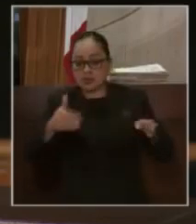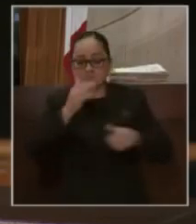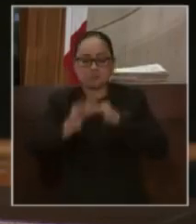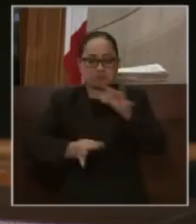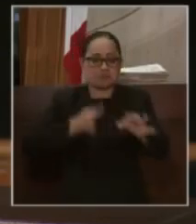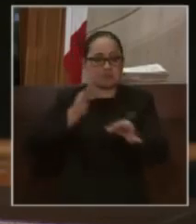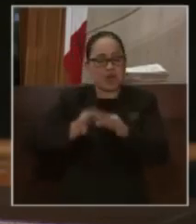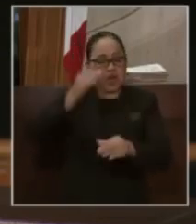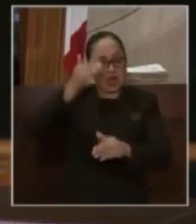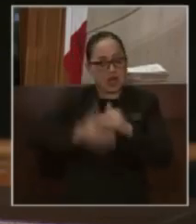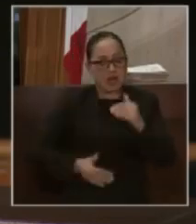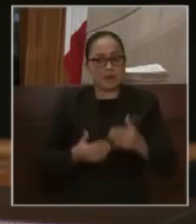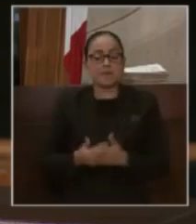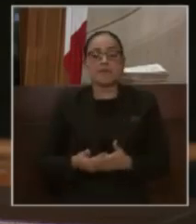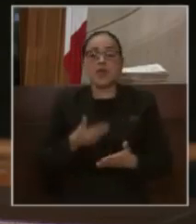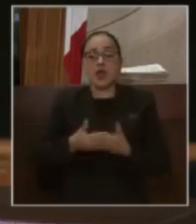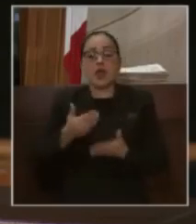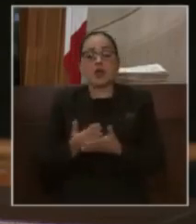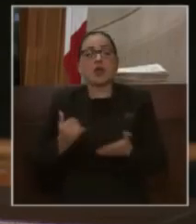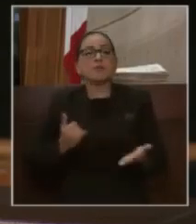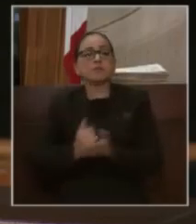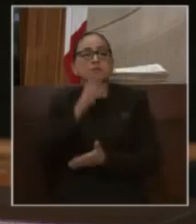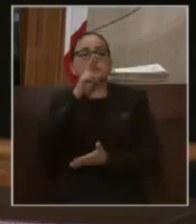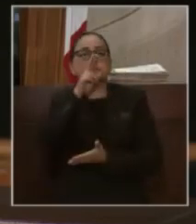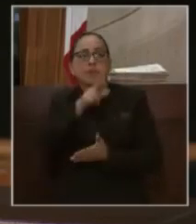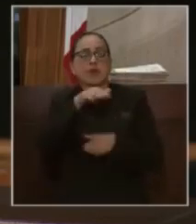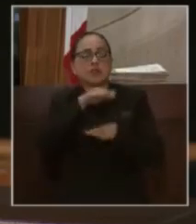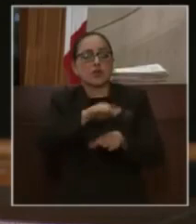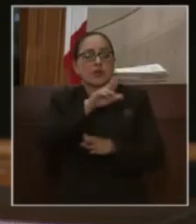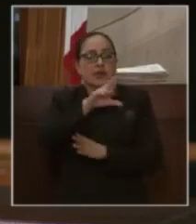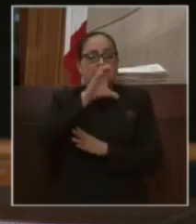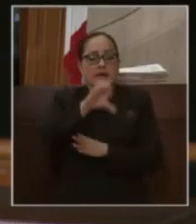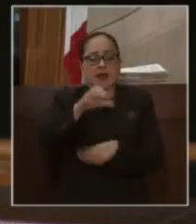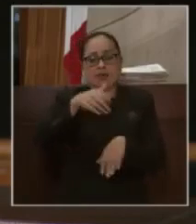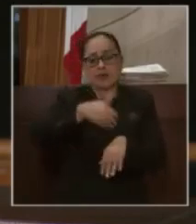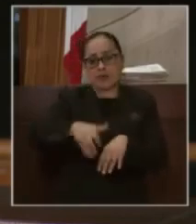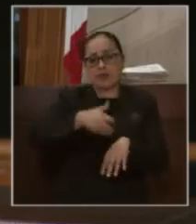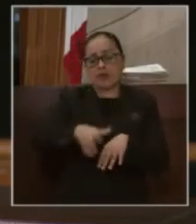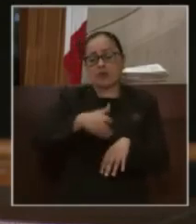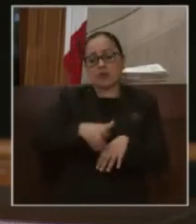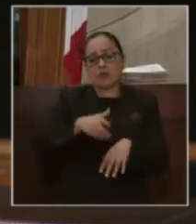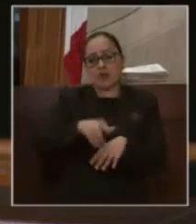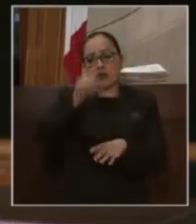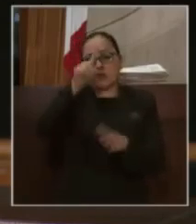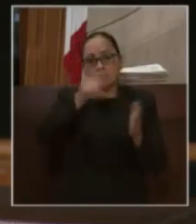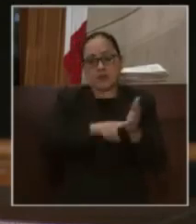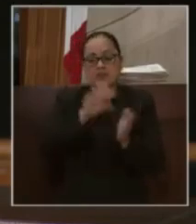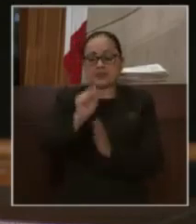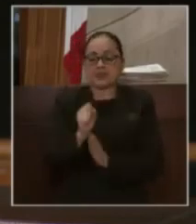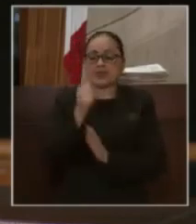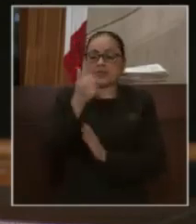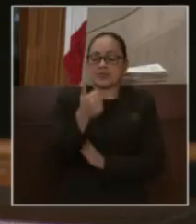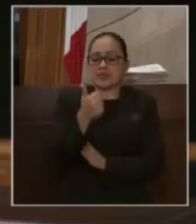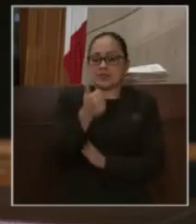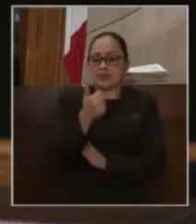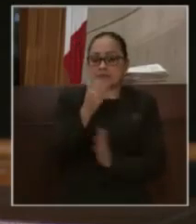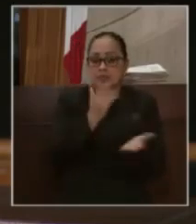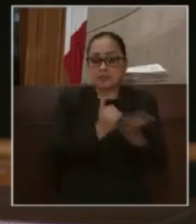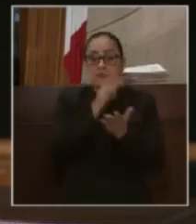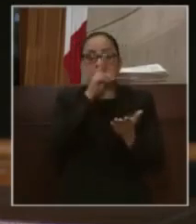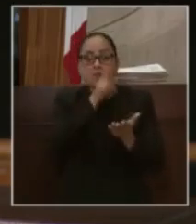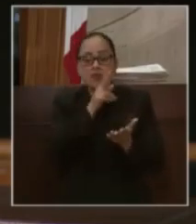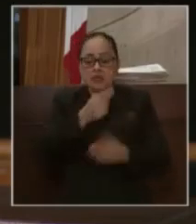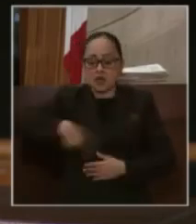2017-2018. Con el dictado de la sentencia correspondiente al recurso de reconsideración 1066, la